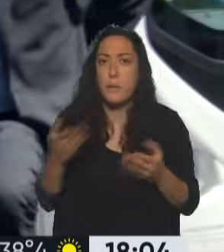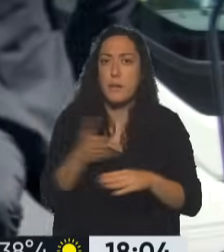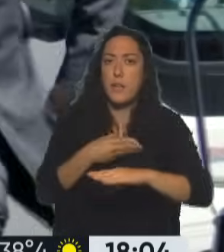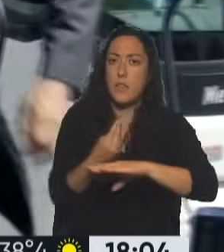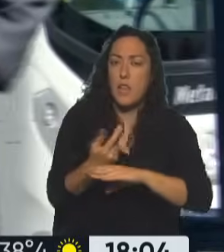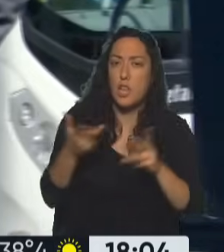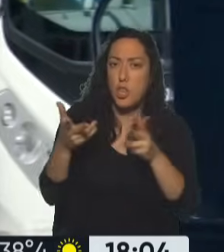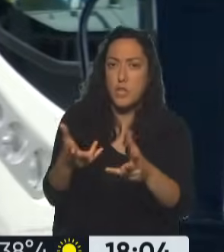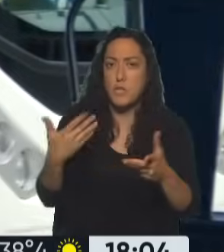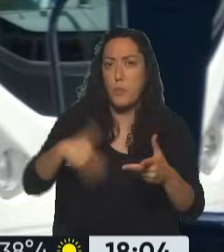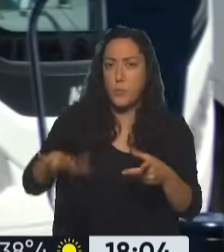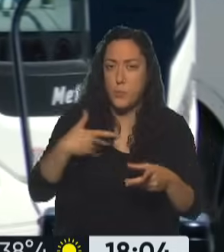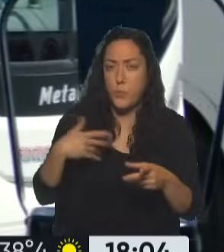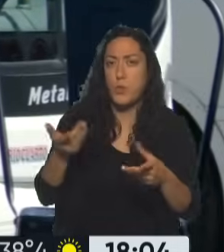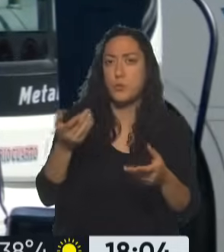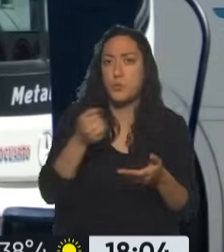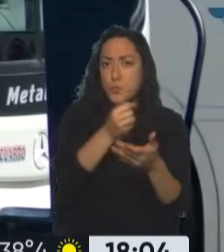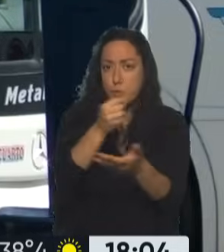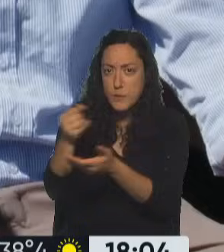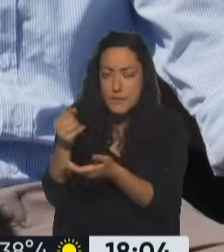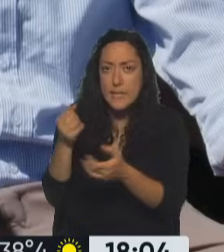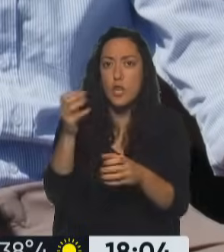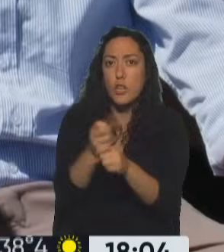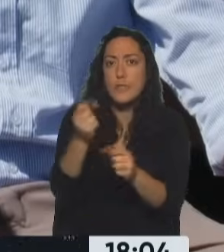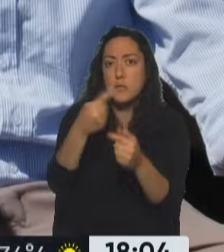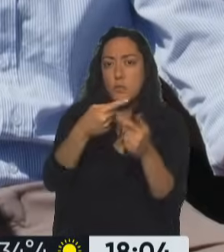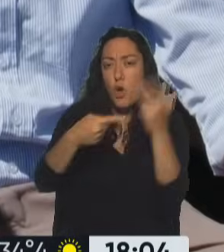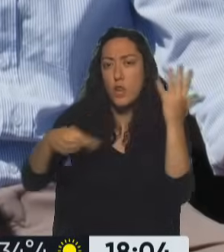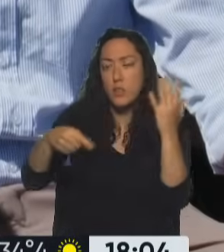dice que va a eliminar el subsidio al transporte.